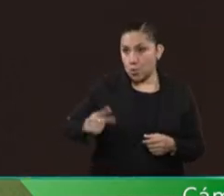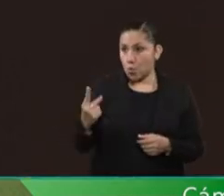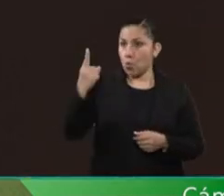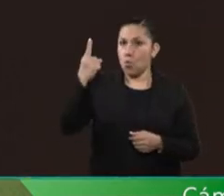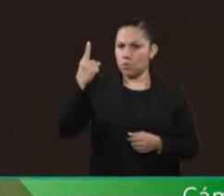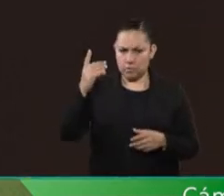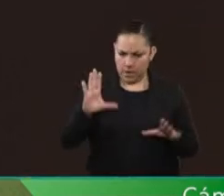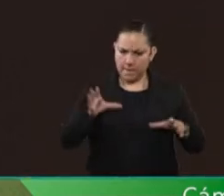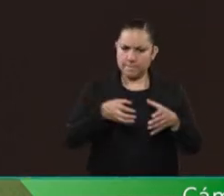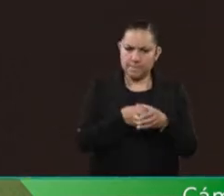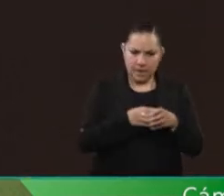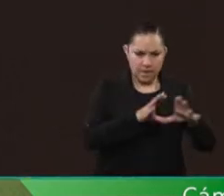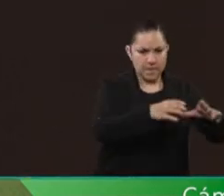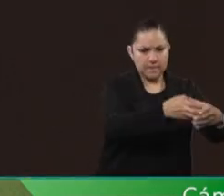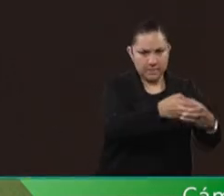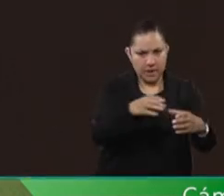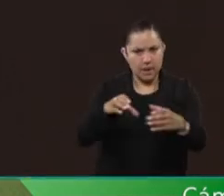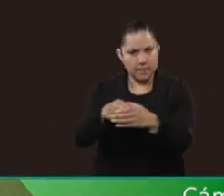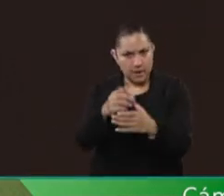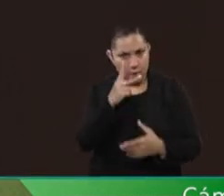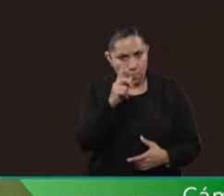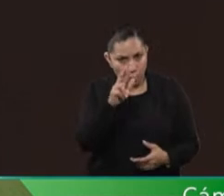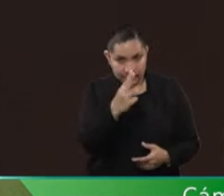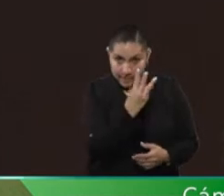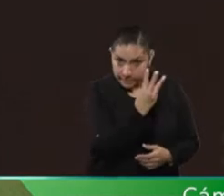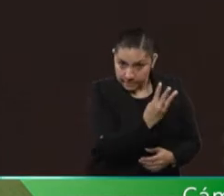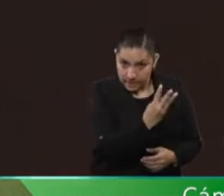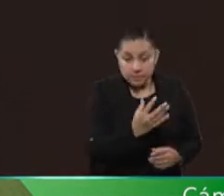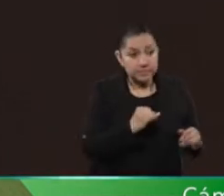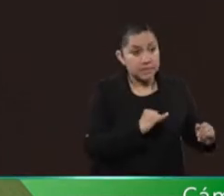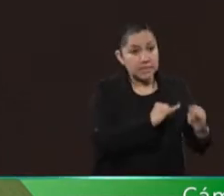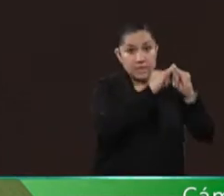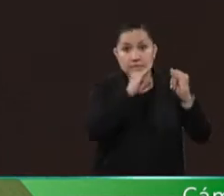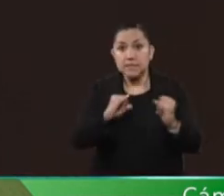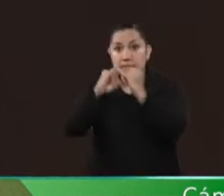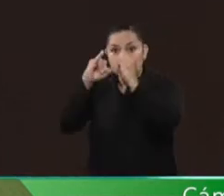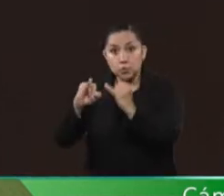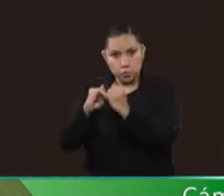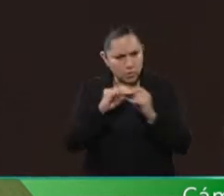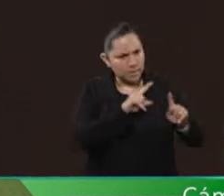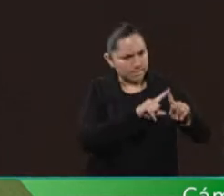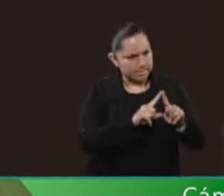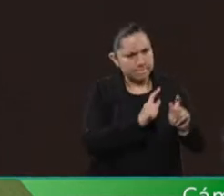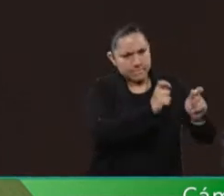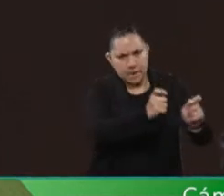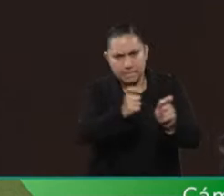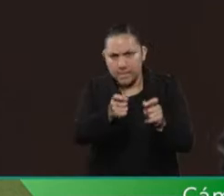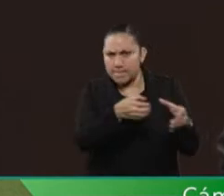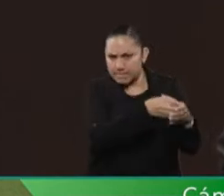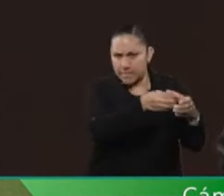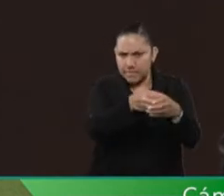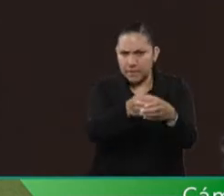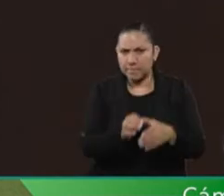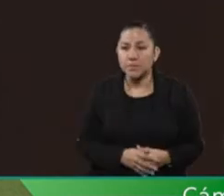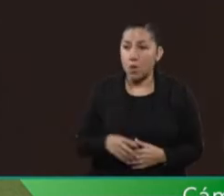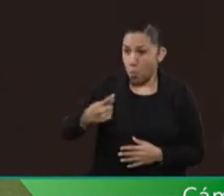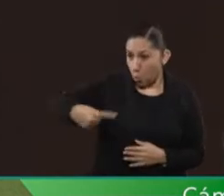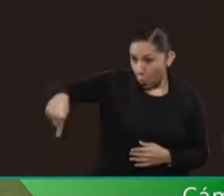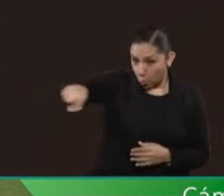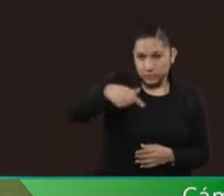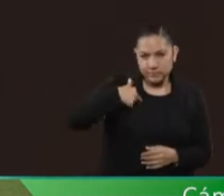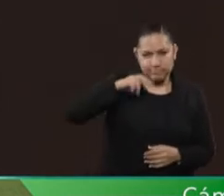autónomos ustedes me recuerdan al emperador nerón que mandó a